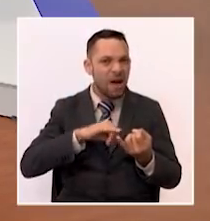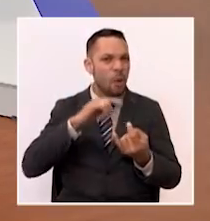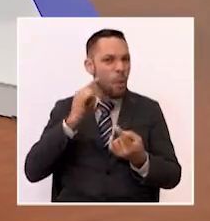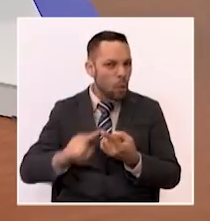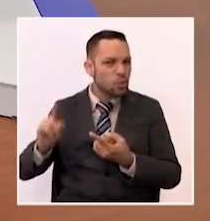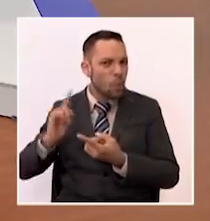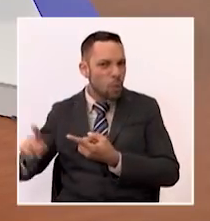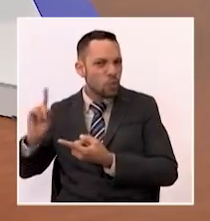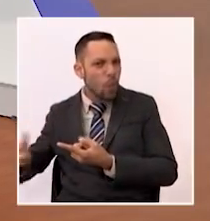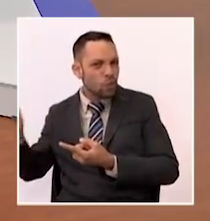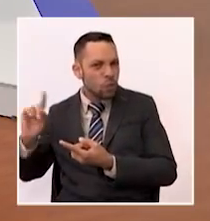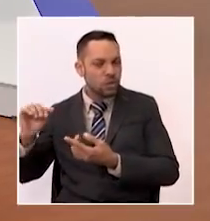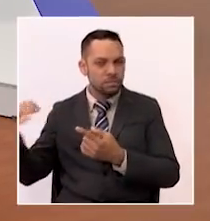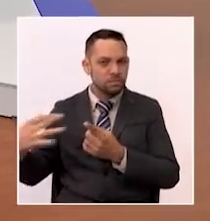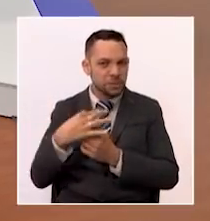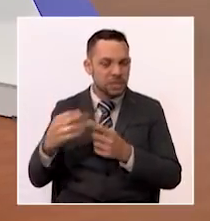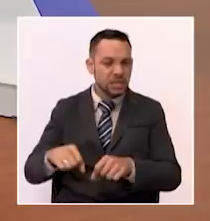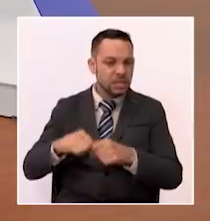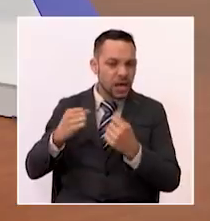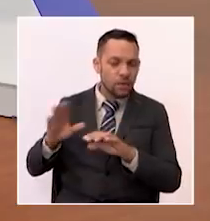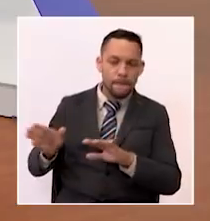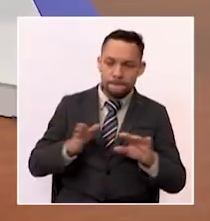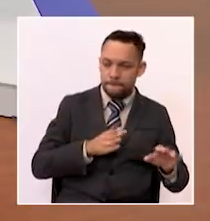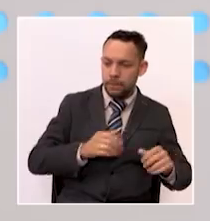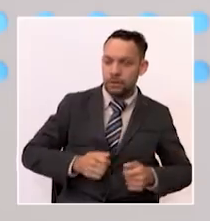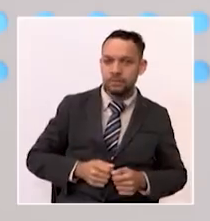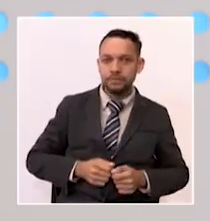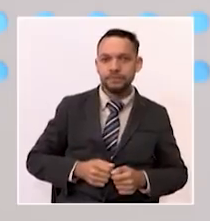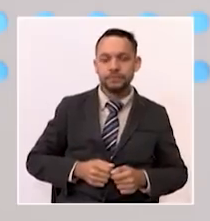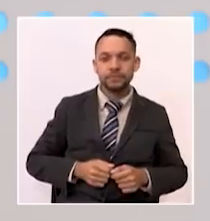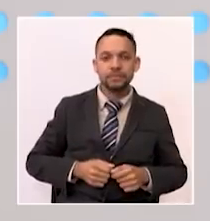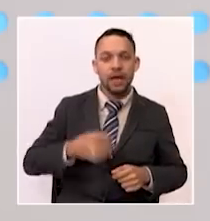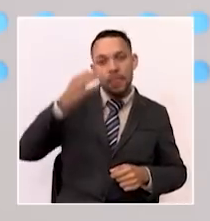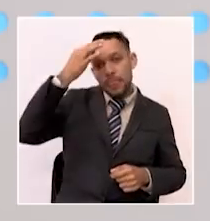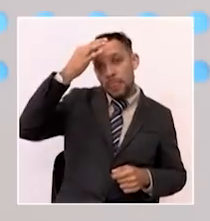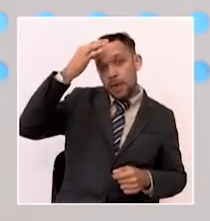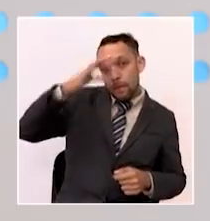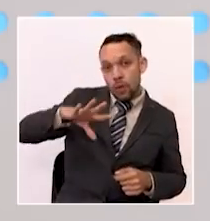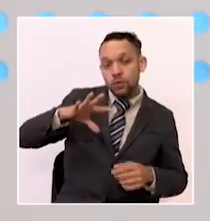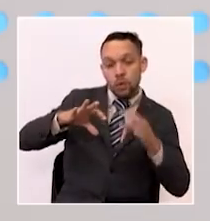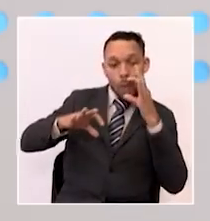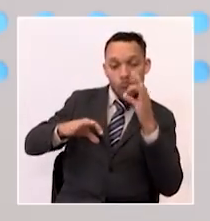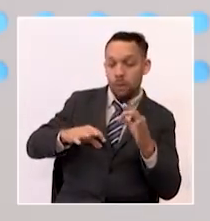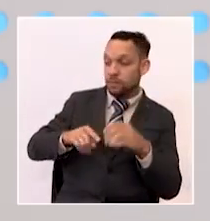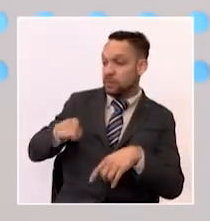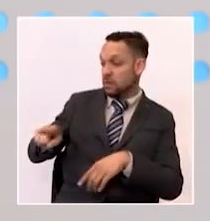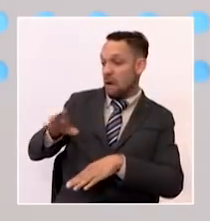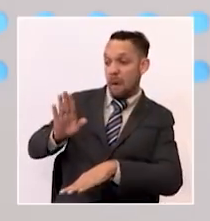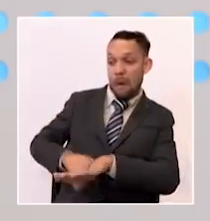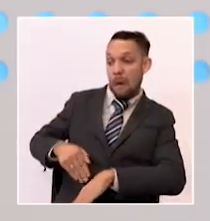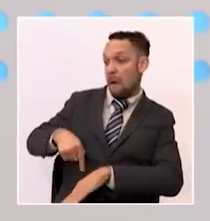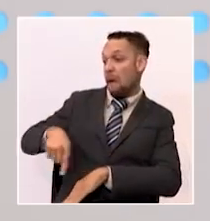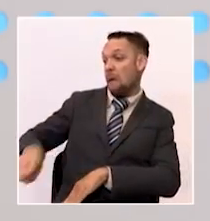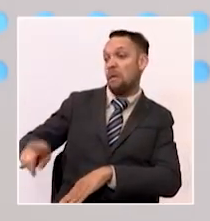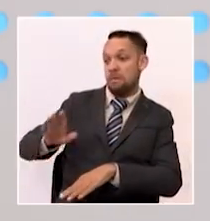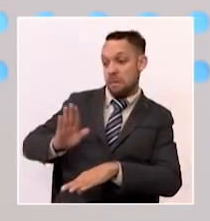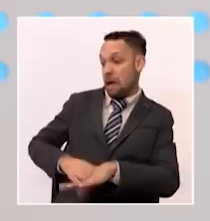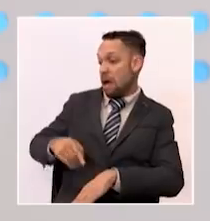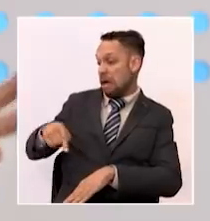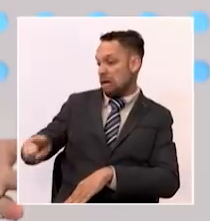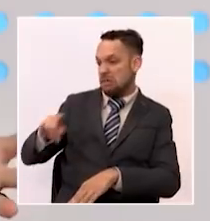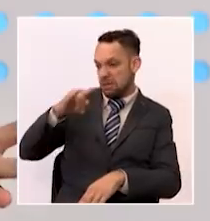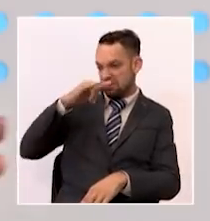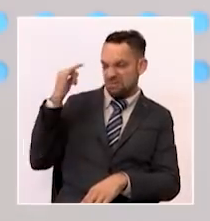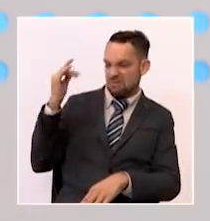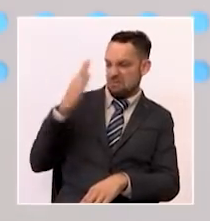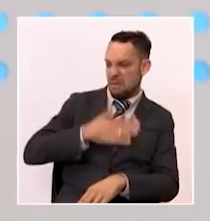generan conflictos en relaciones en ocasiones porque el hombre de pronto siempre culpa a la mujer por cómo le está oliendo su